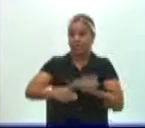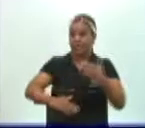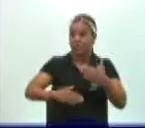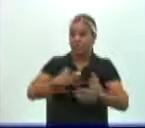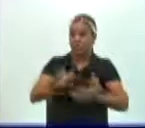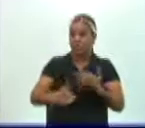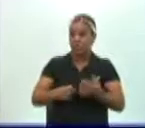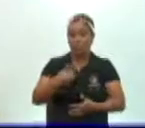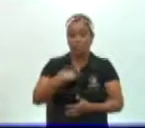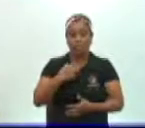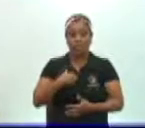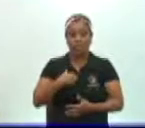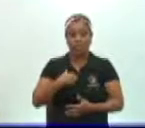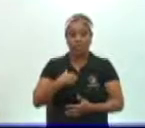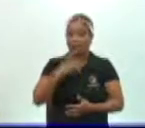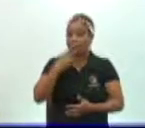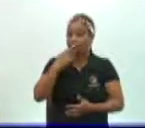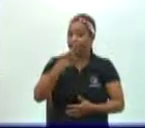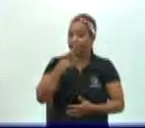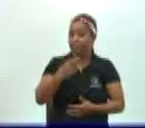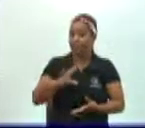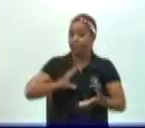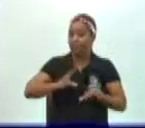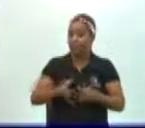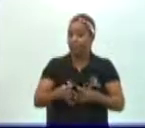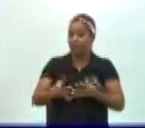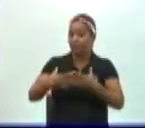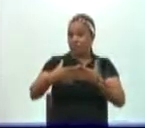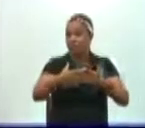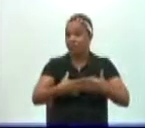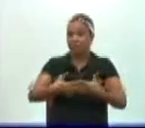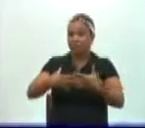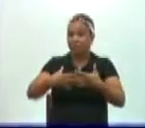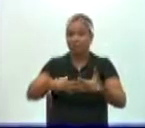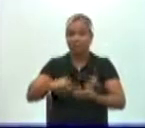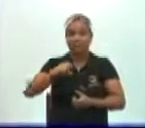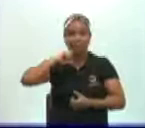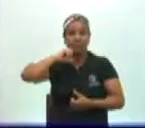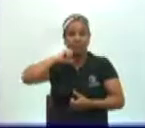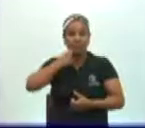como consecuencia la formación de los Estados Unidos de América como país.